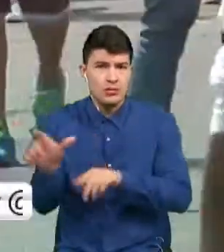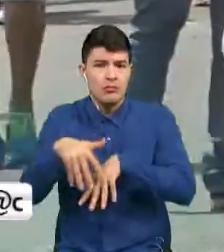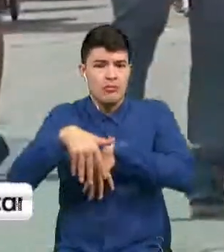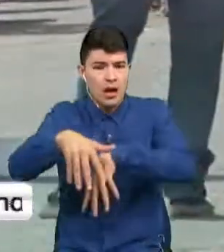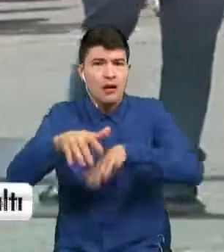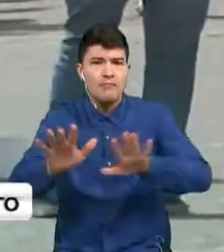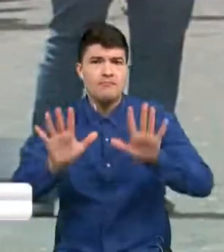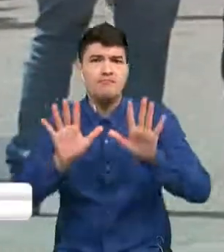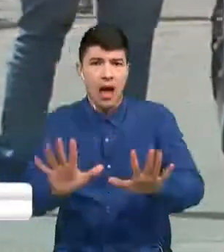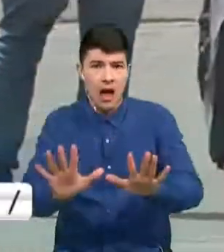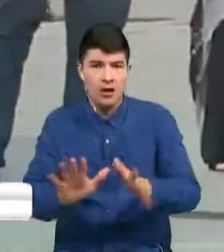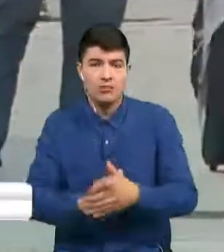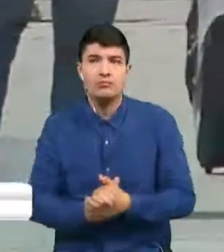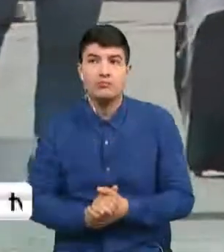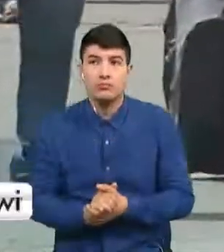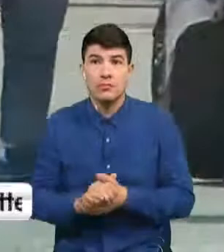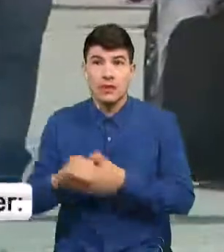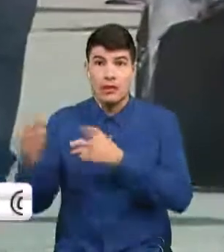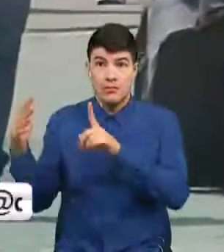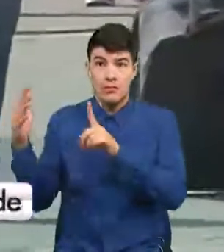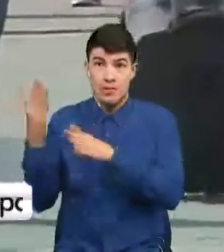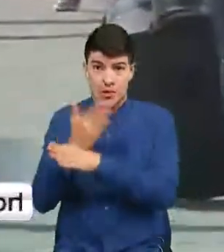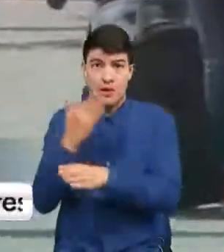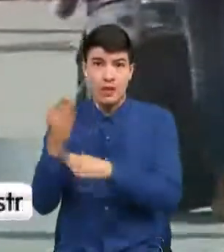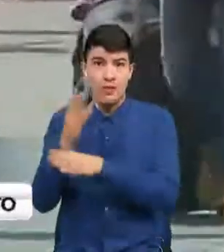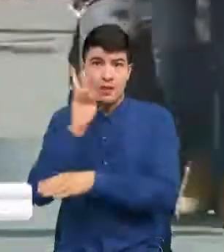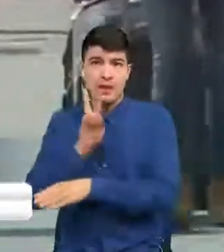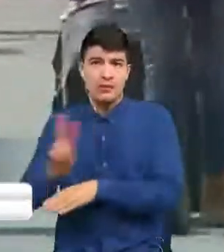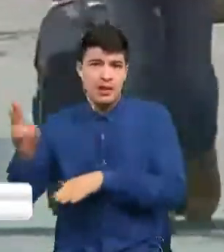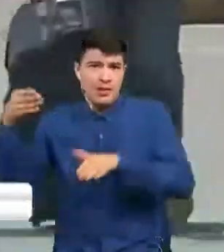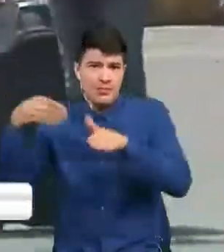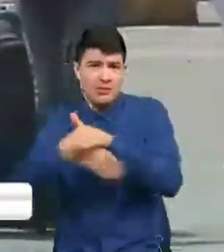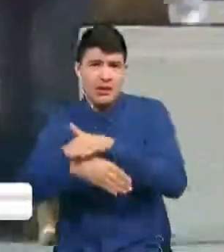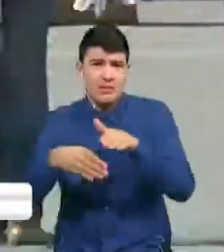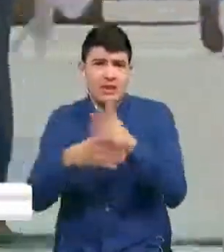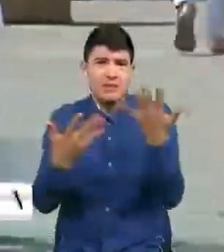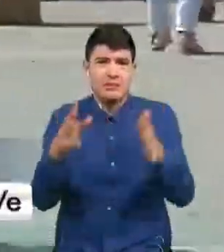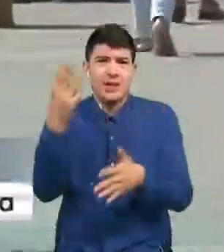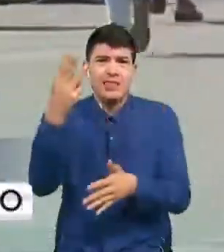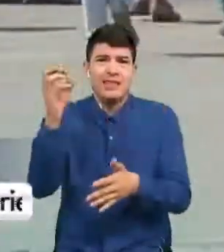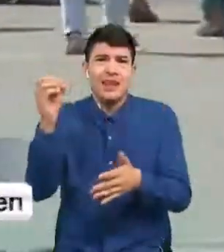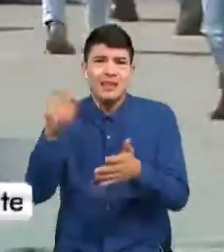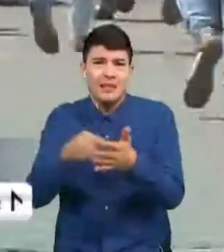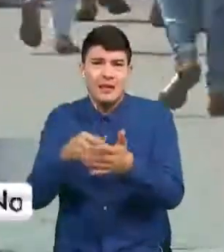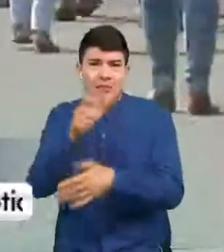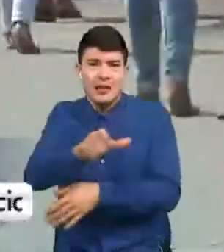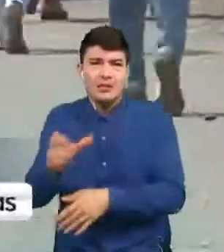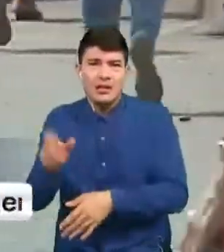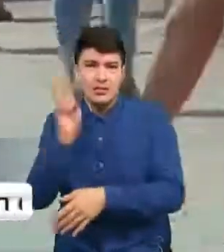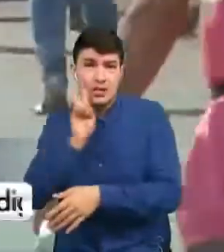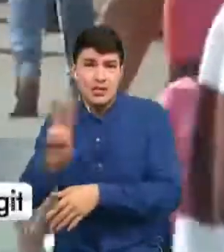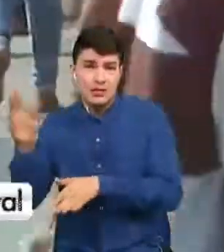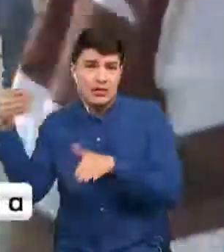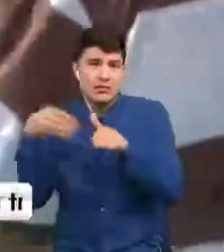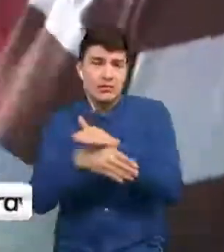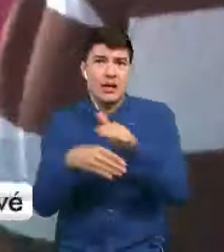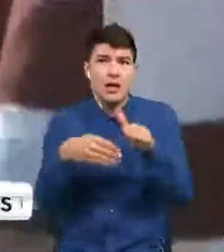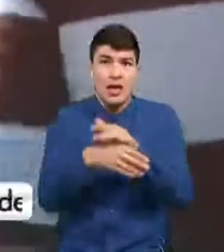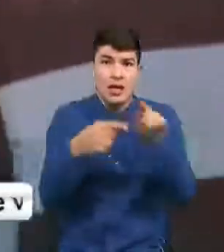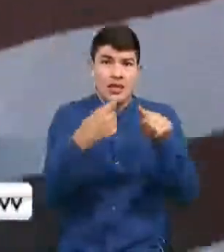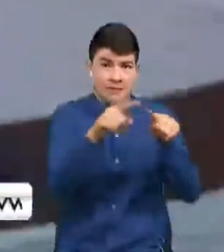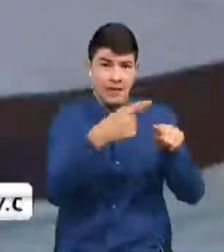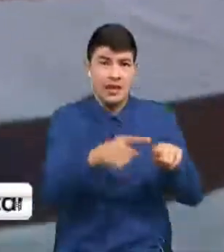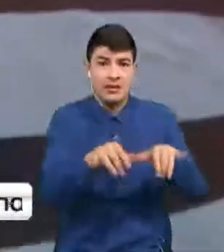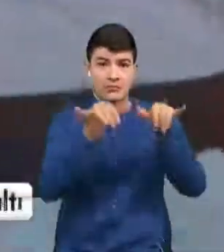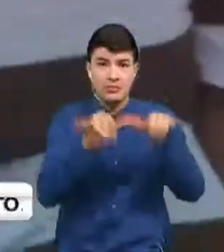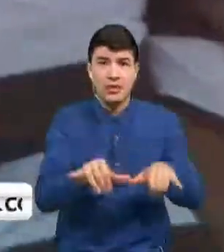la crisis venezolana ha causado que diariamente ingresen por lo menos 30 mil personas del vecino país de las cuales son cientas las que se quedan en